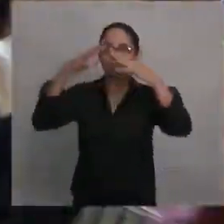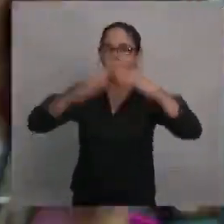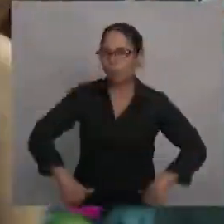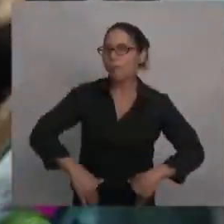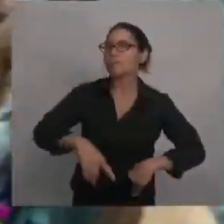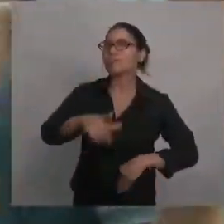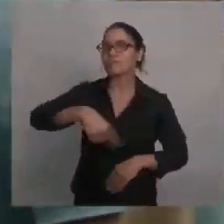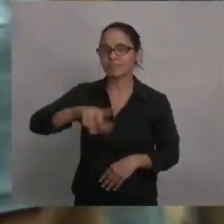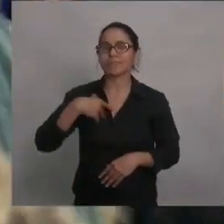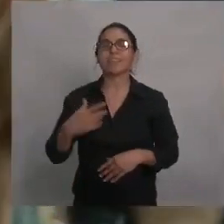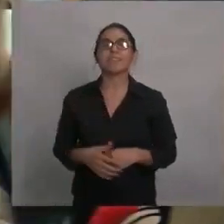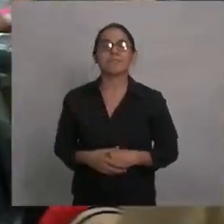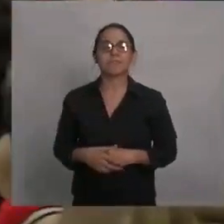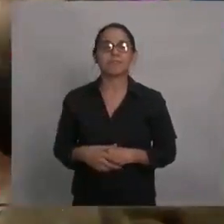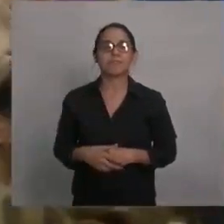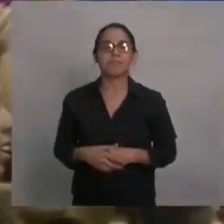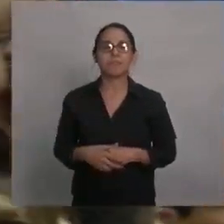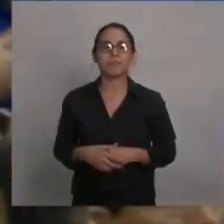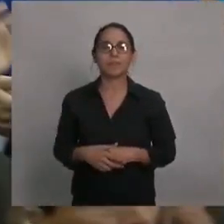que va a vencer, que va a vencer.